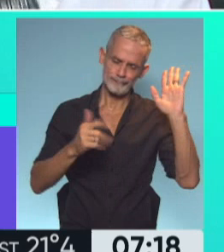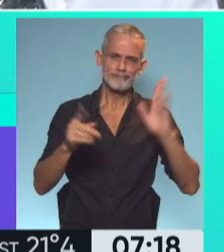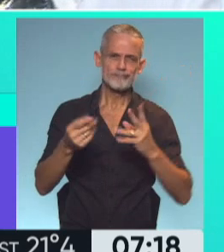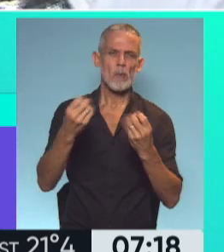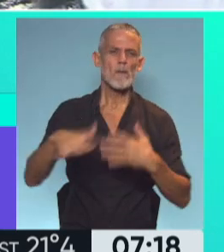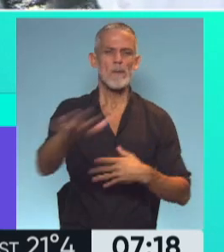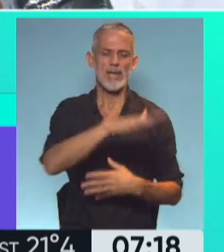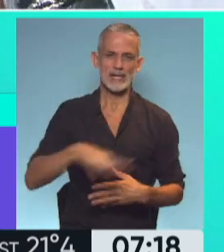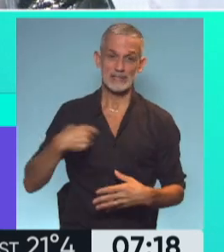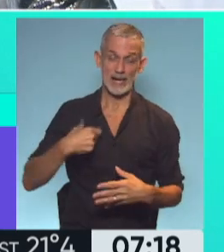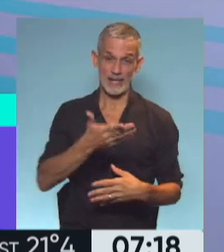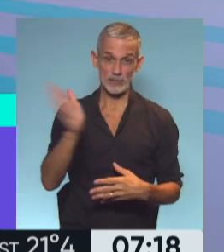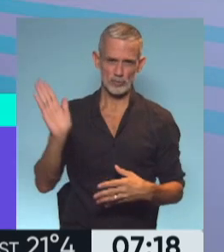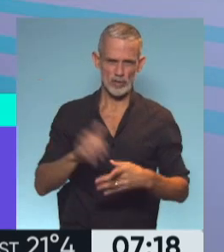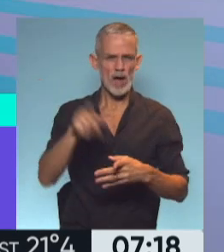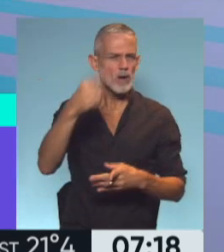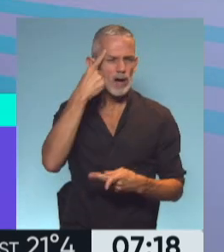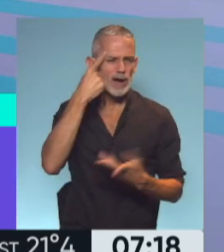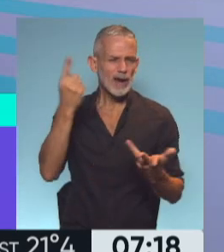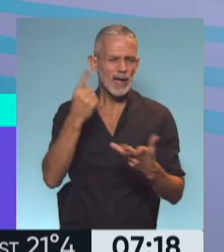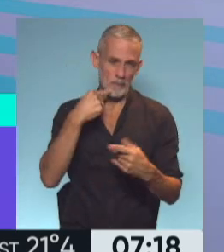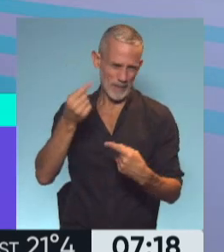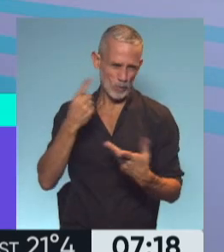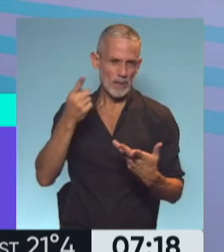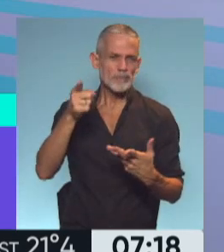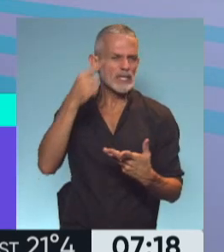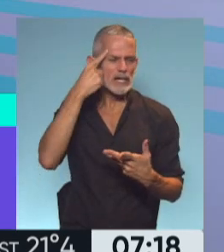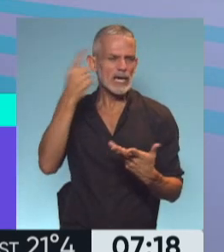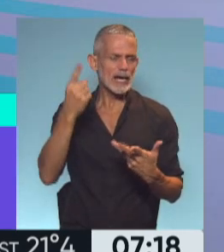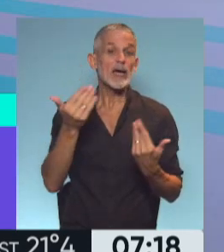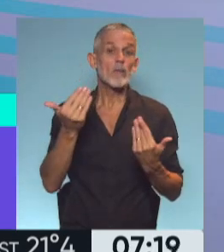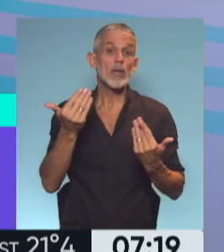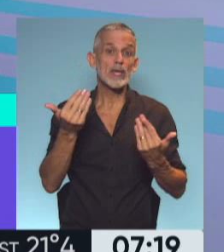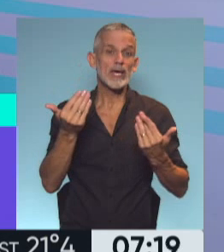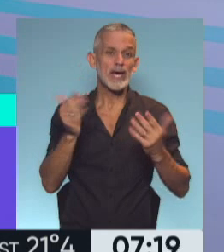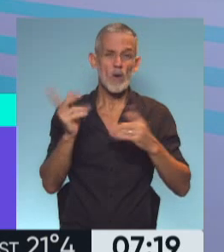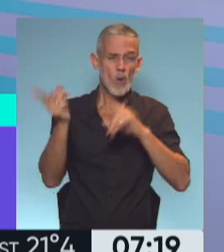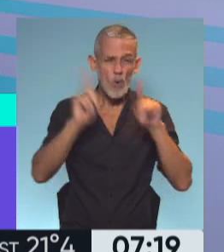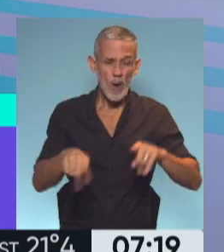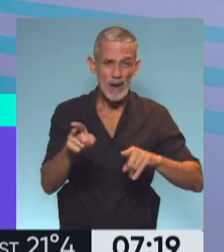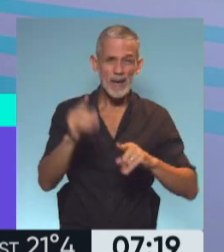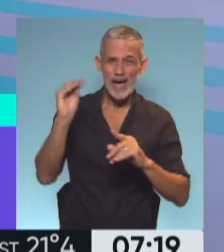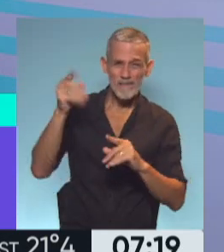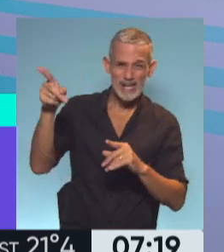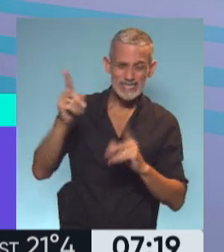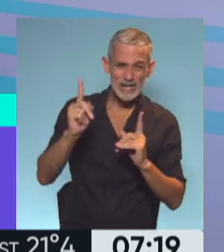de la sociedad. ¿Vos imaginás que podamos repetir, como decís vos, en ese espejo